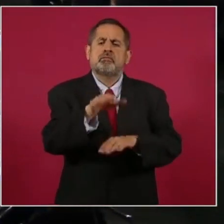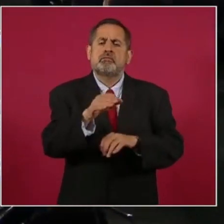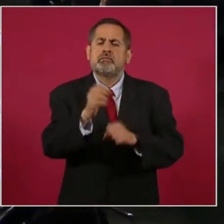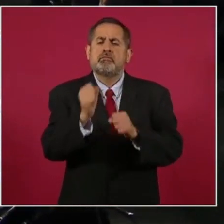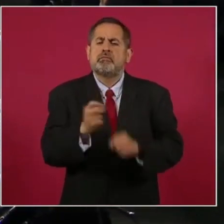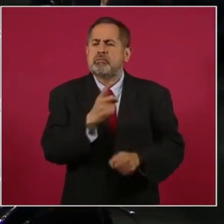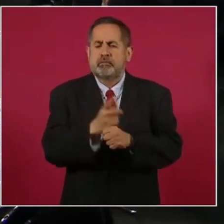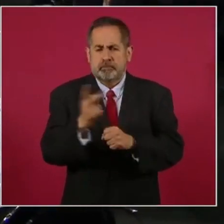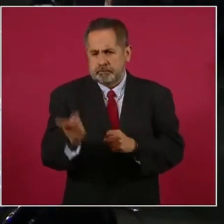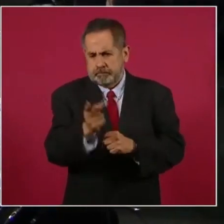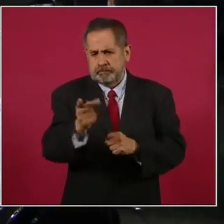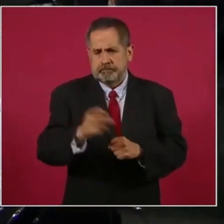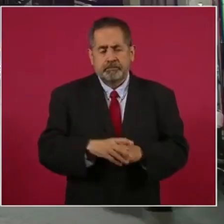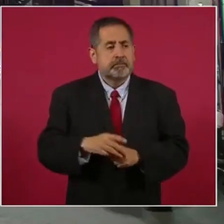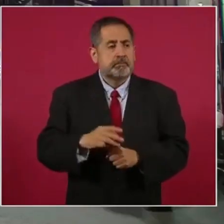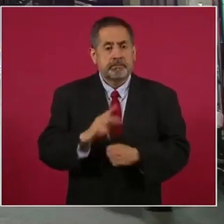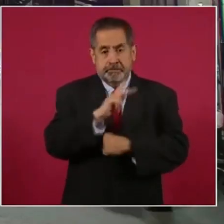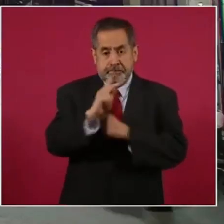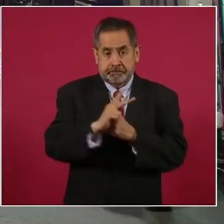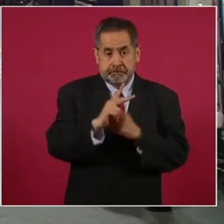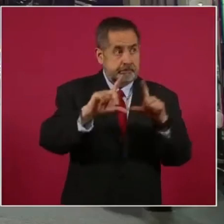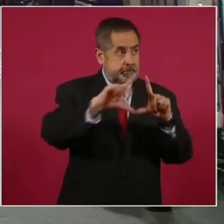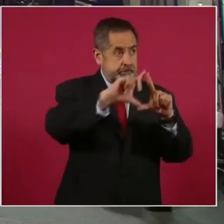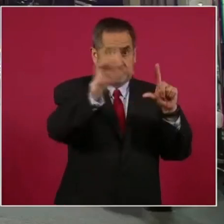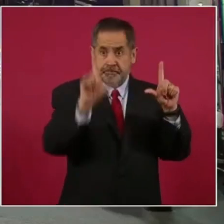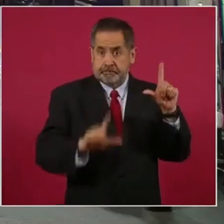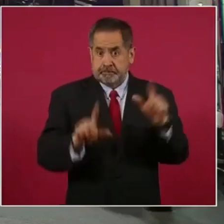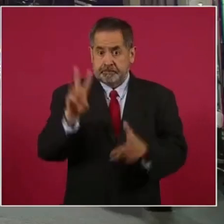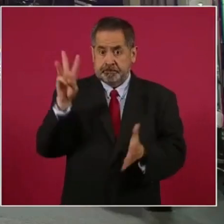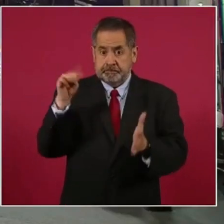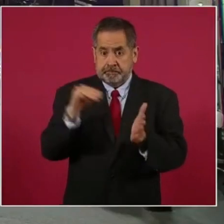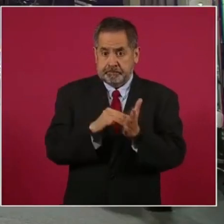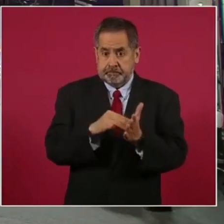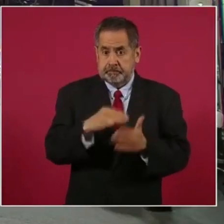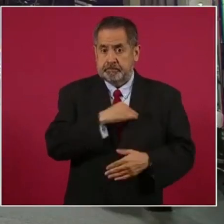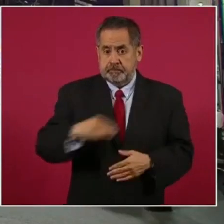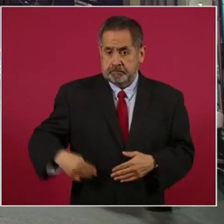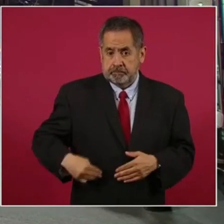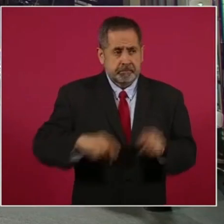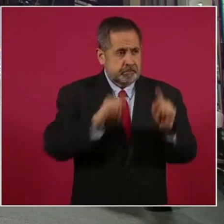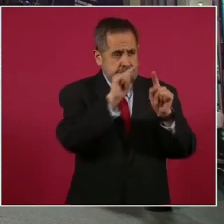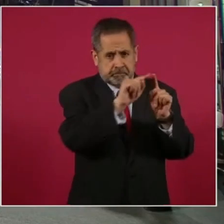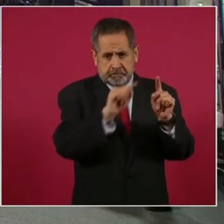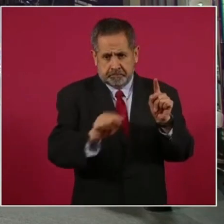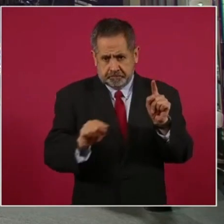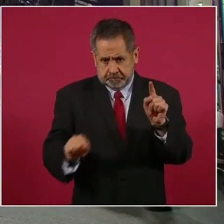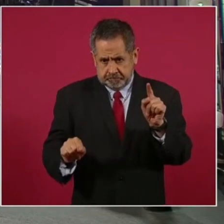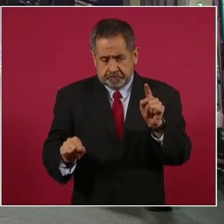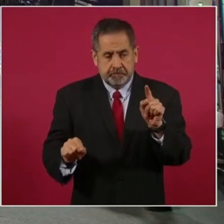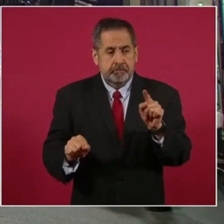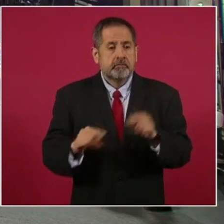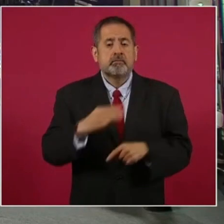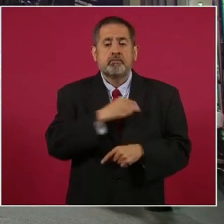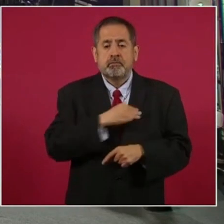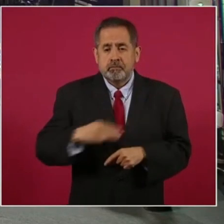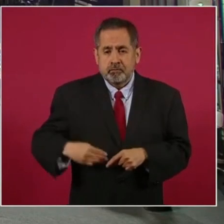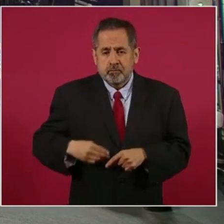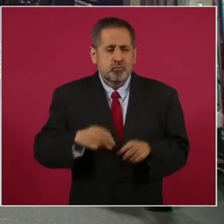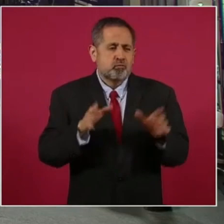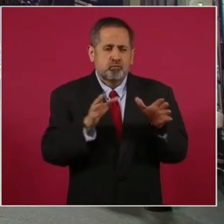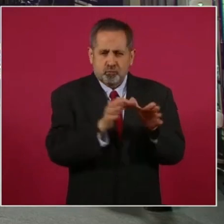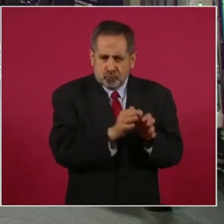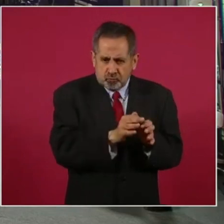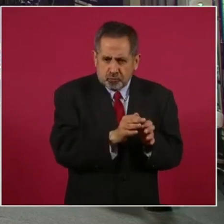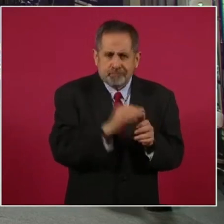más de 3,000 municipios, ¿no? Pero hemos visto que recurrentemente los municipios pequeños es difícil que puedan capacitar o profesionalizar a